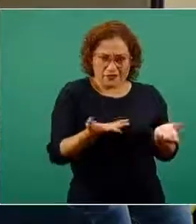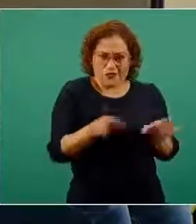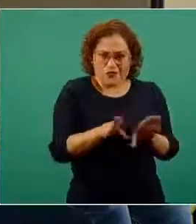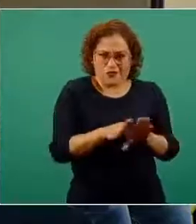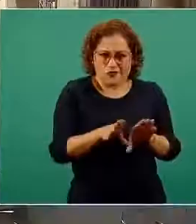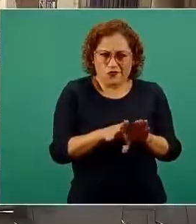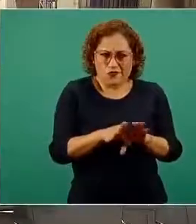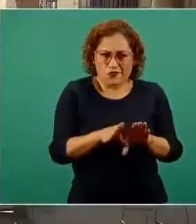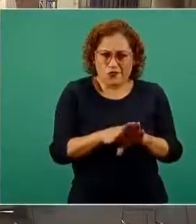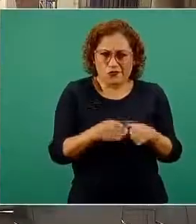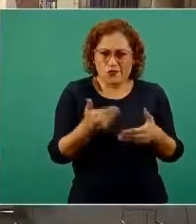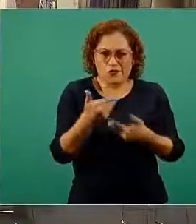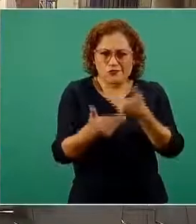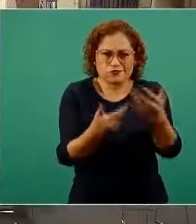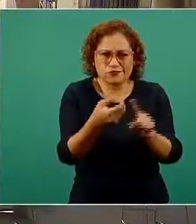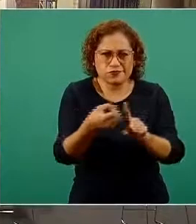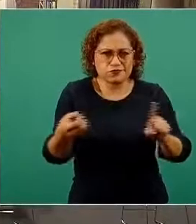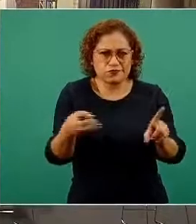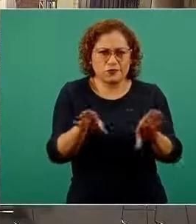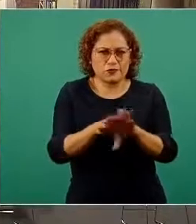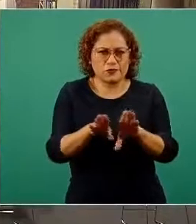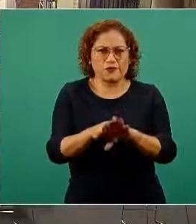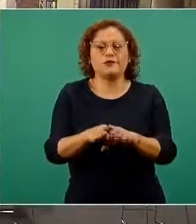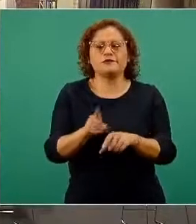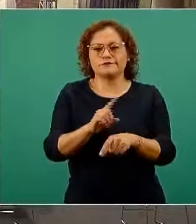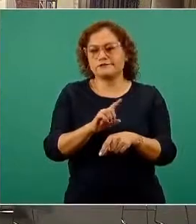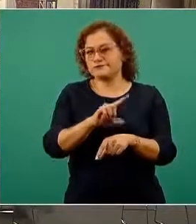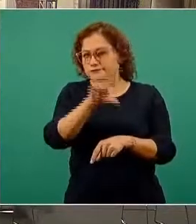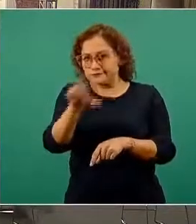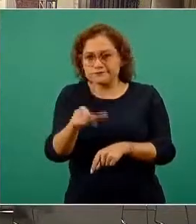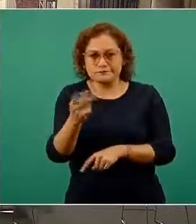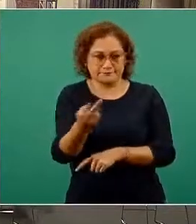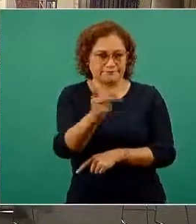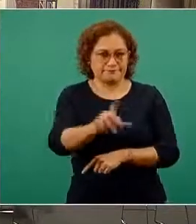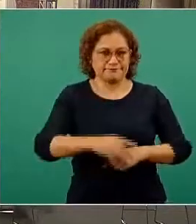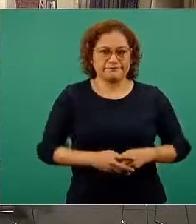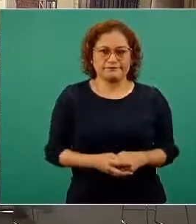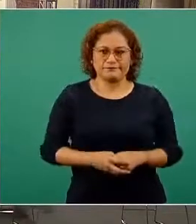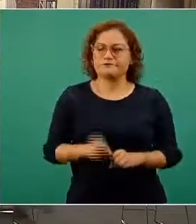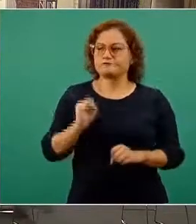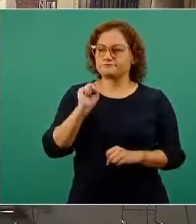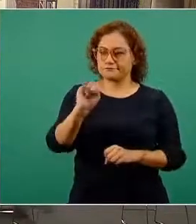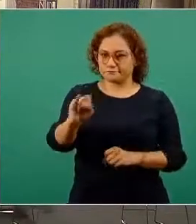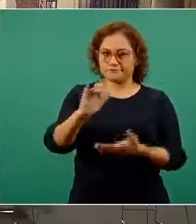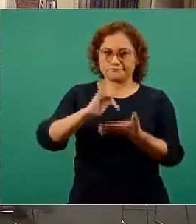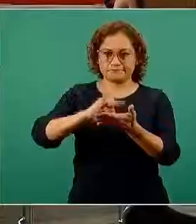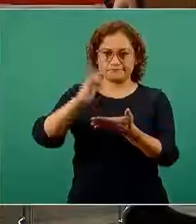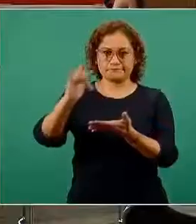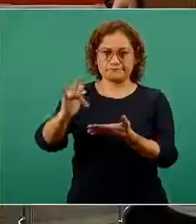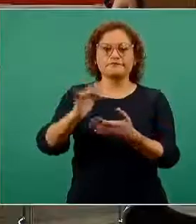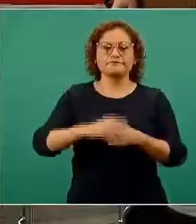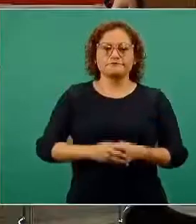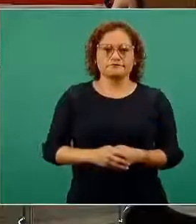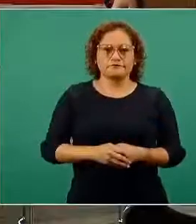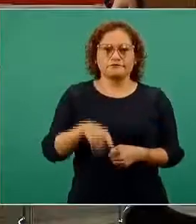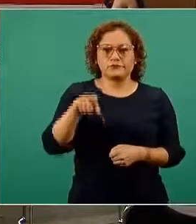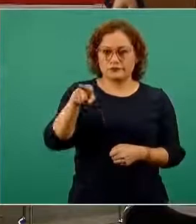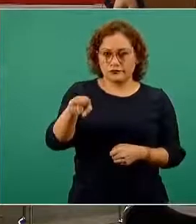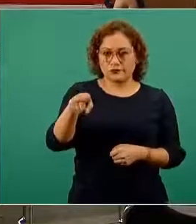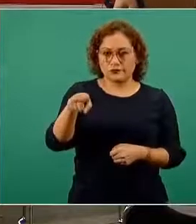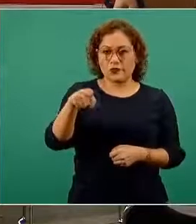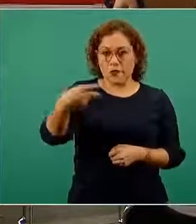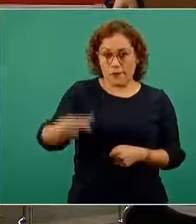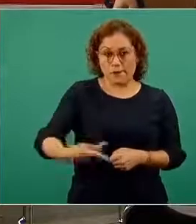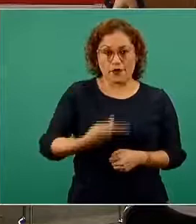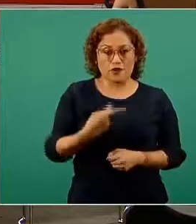se va a llevar a cabo. Y tengo una segunda pregunta después de esto. Con mucho gusto. Gracias, Arturo. Creo que es muy útil